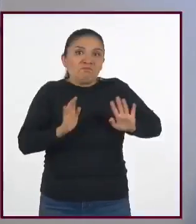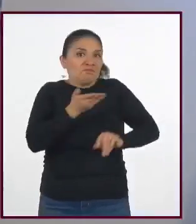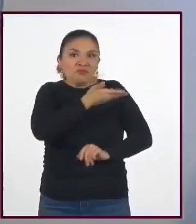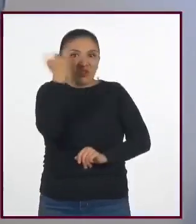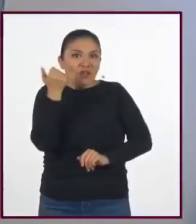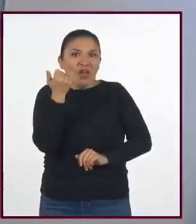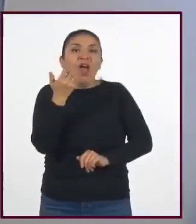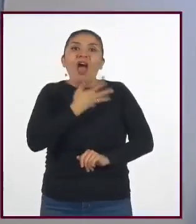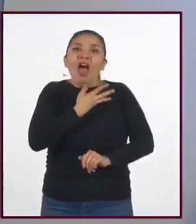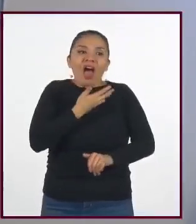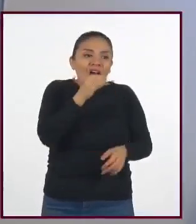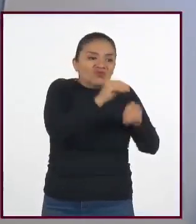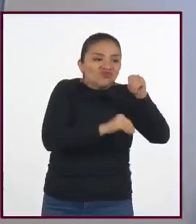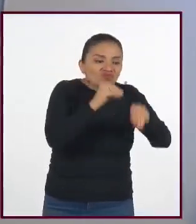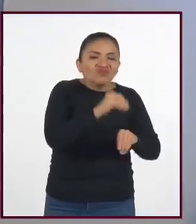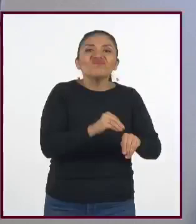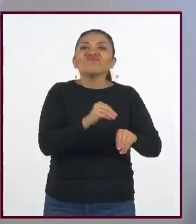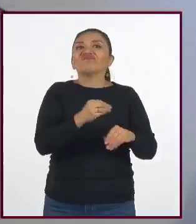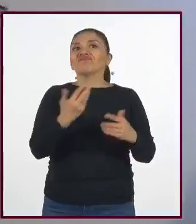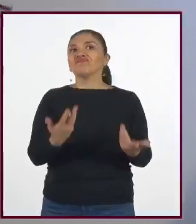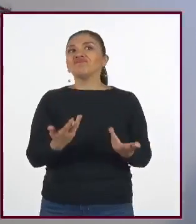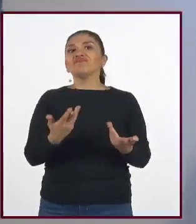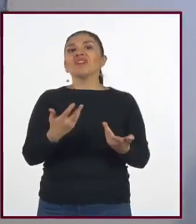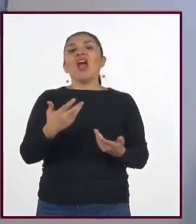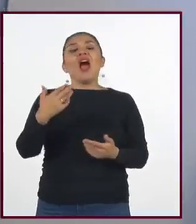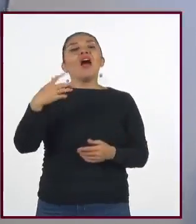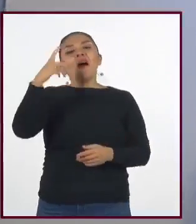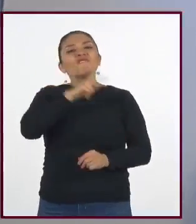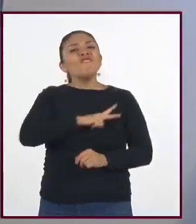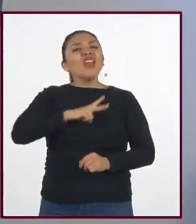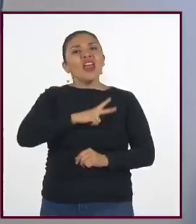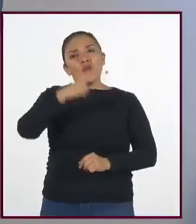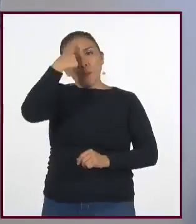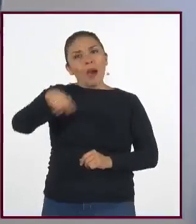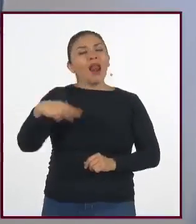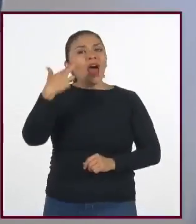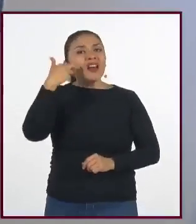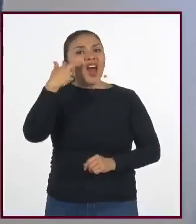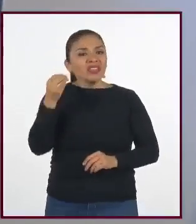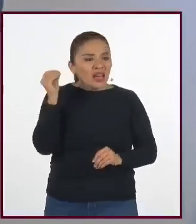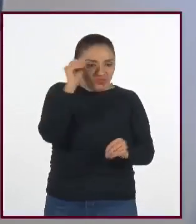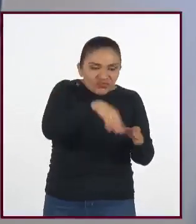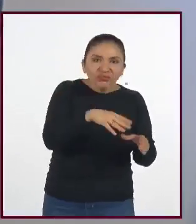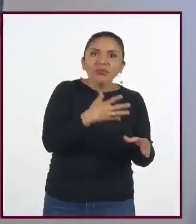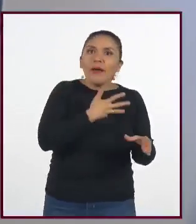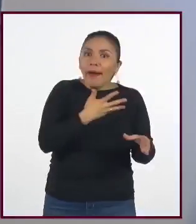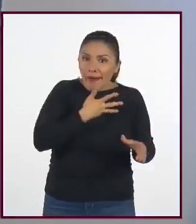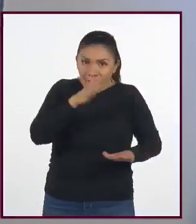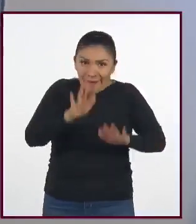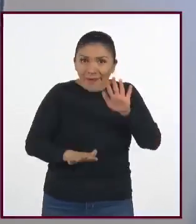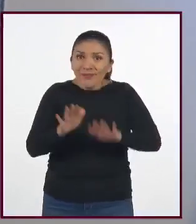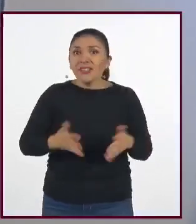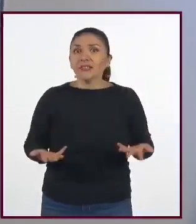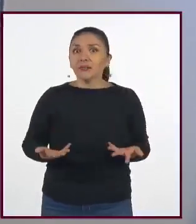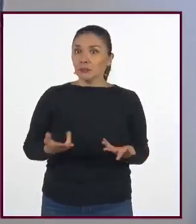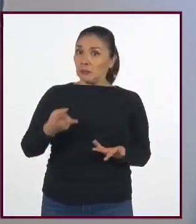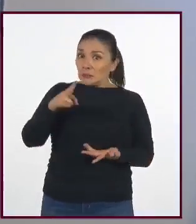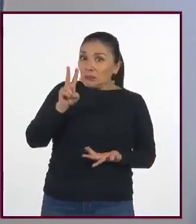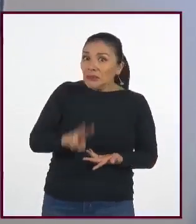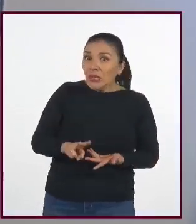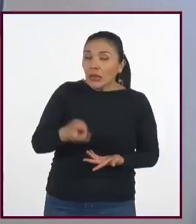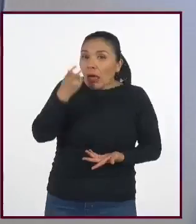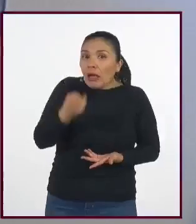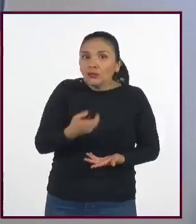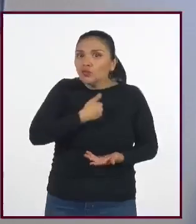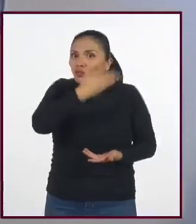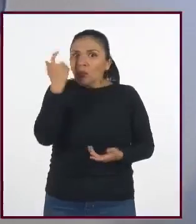muchas, hasta raticidas, ¿no? Por ejemplo. ¿De verdad? Sí. Wow. O sea, definitivamente no sabes qué te